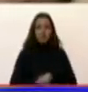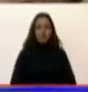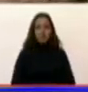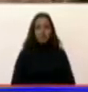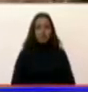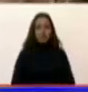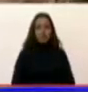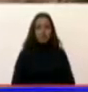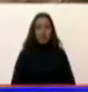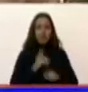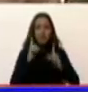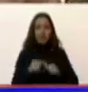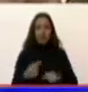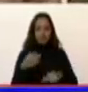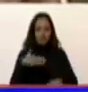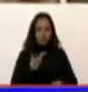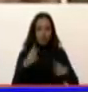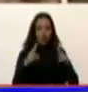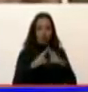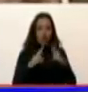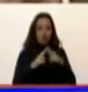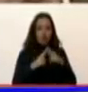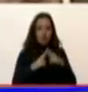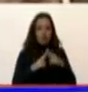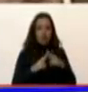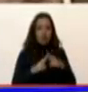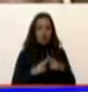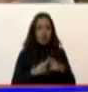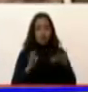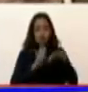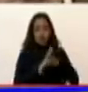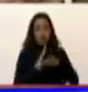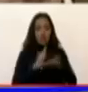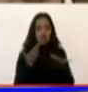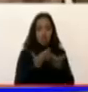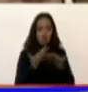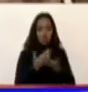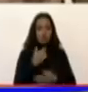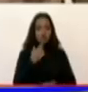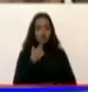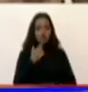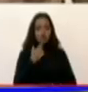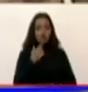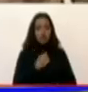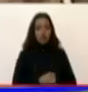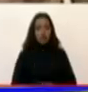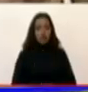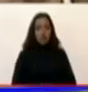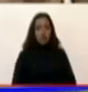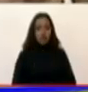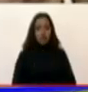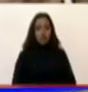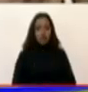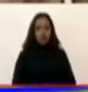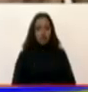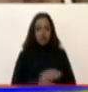posibilidad de reconocer académicamente y de una manera, como le gusta a la compañera Tania decir,